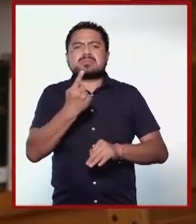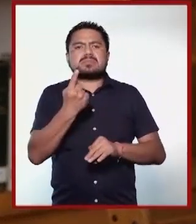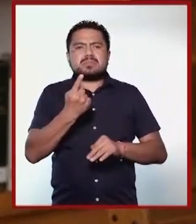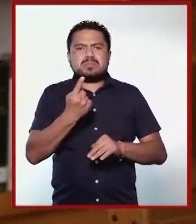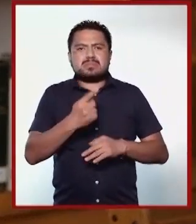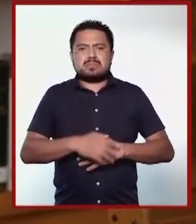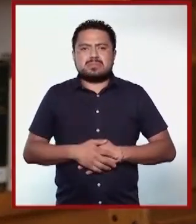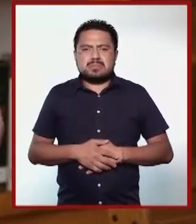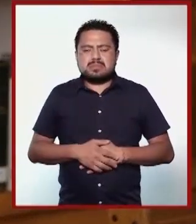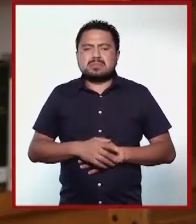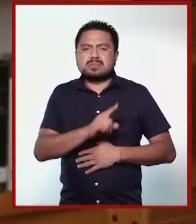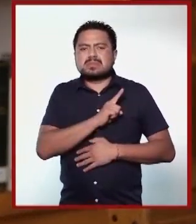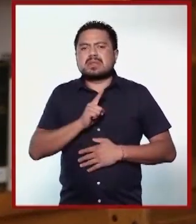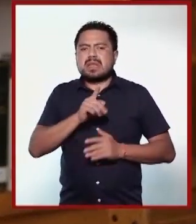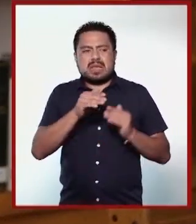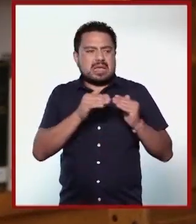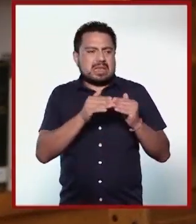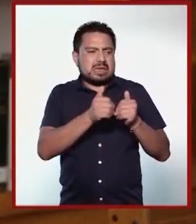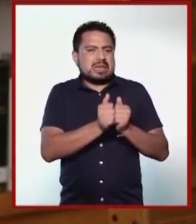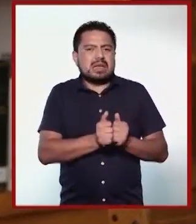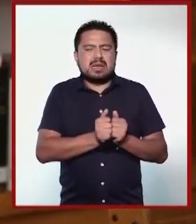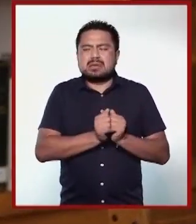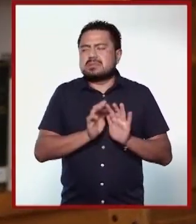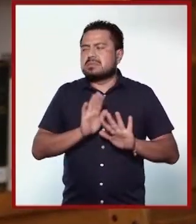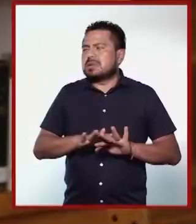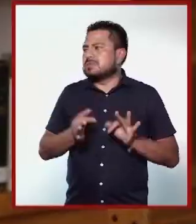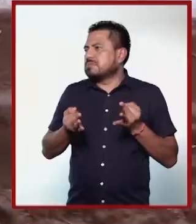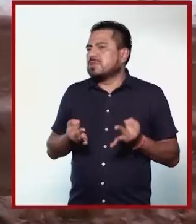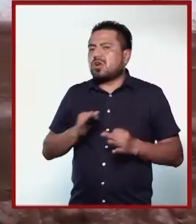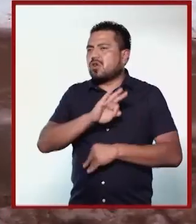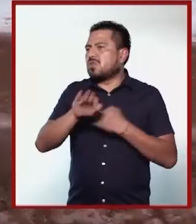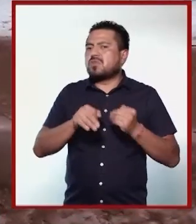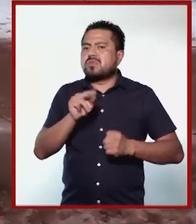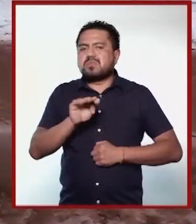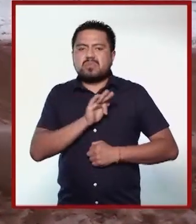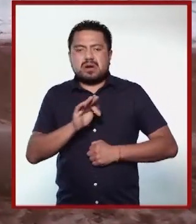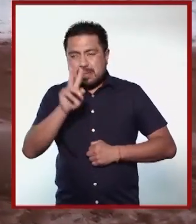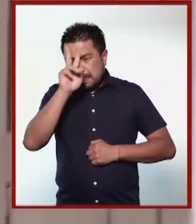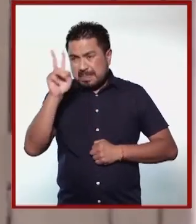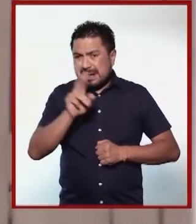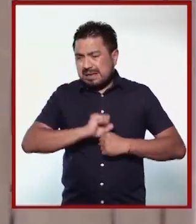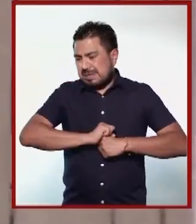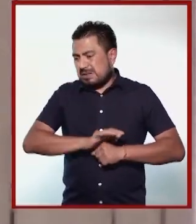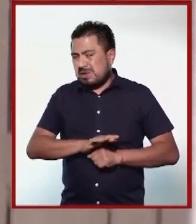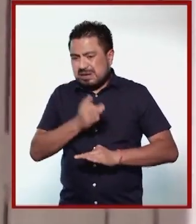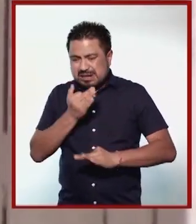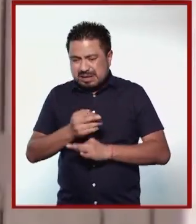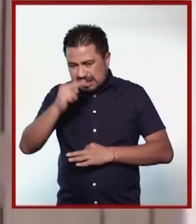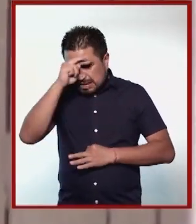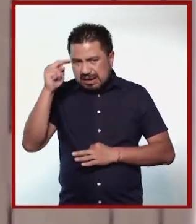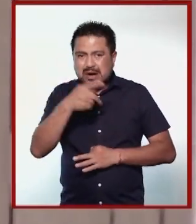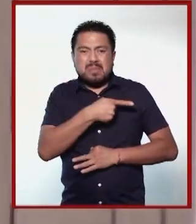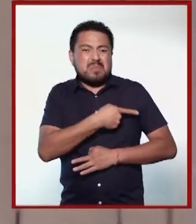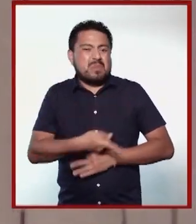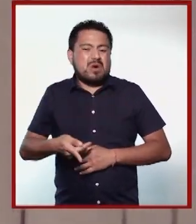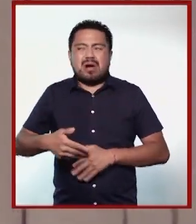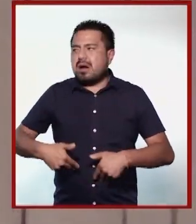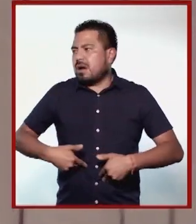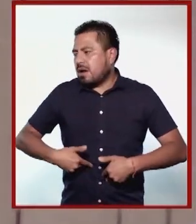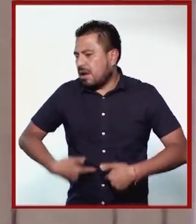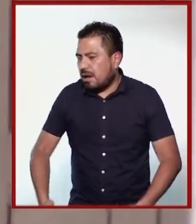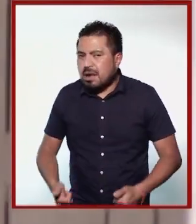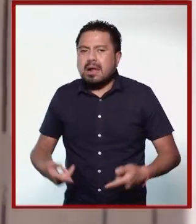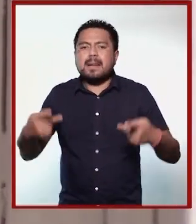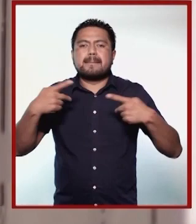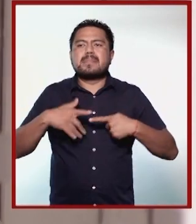finalmente estar en tu casa es un lujo que no todo mundo se puede dar, ¿no? La peor epidemia que tenemos en México es la pobreza y el hambre, y